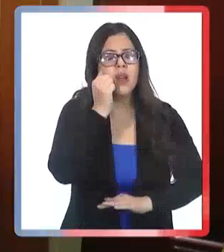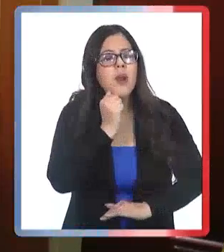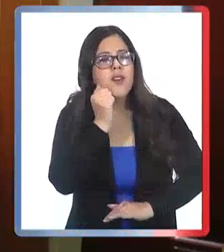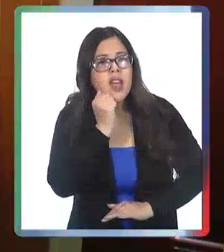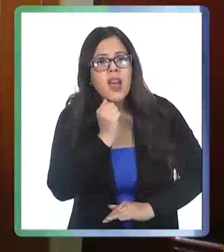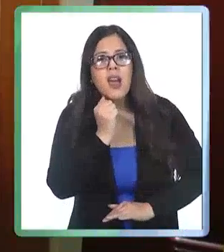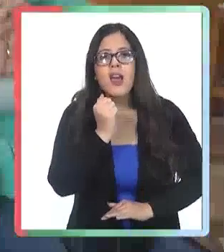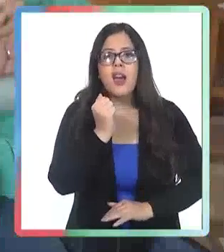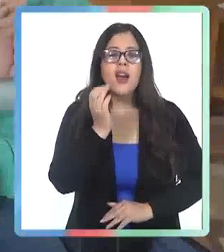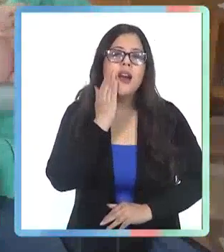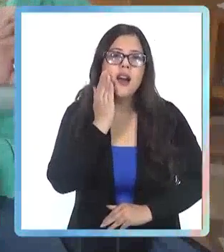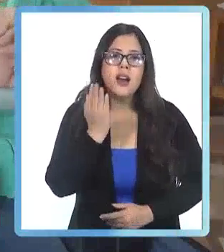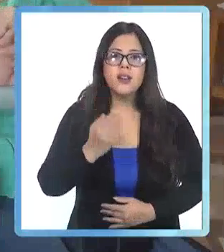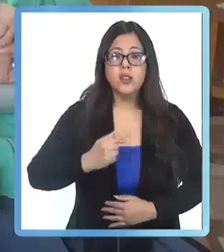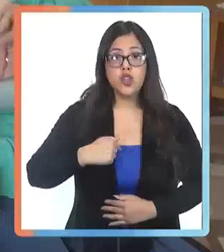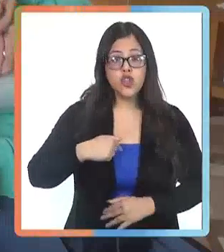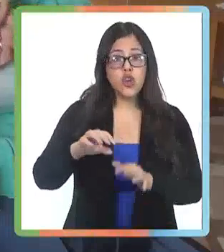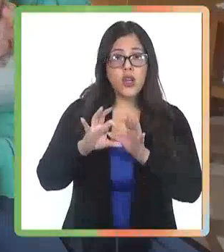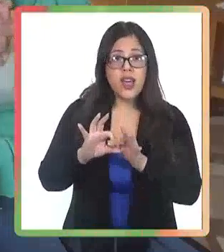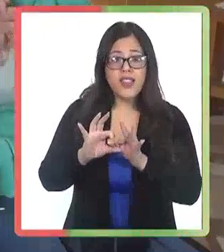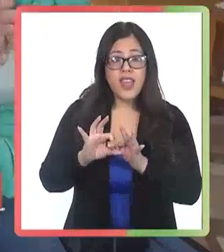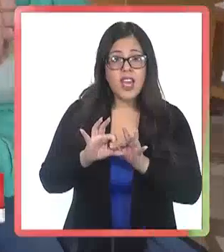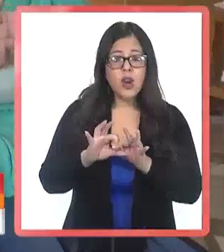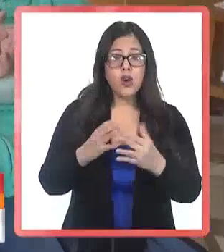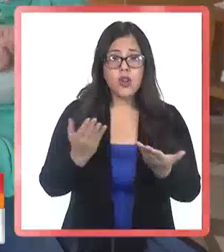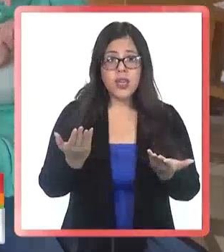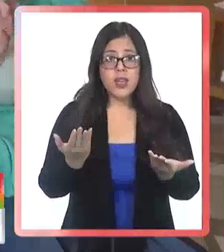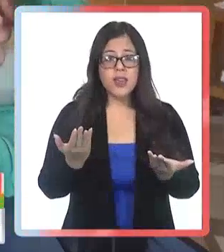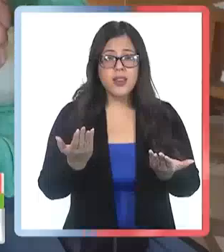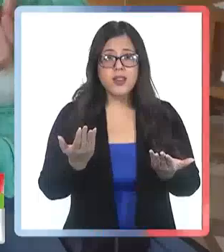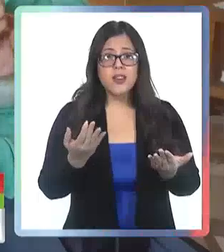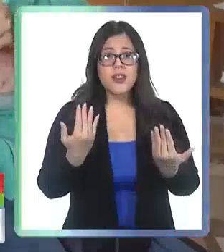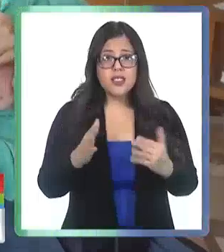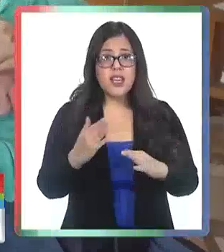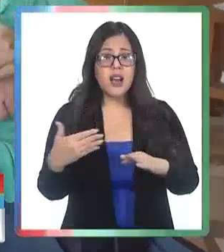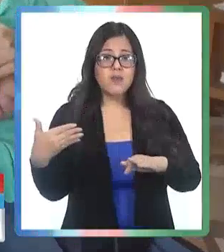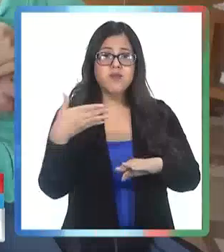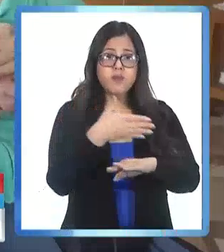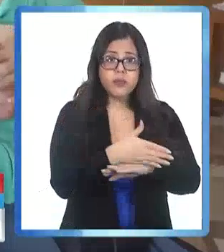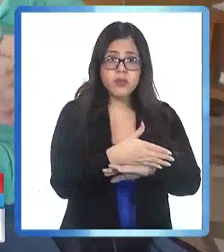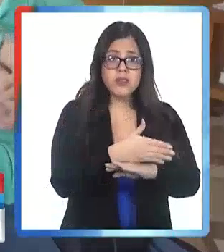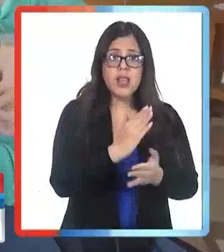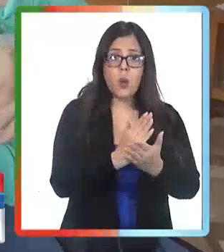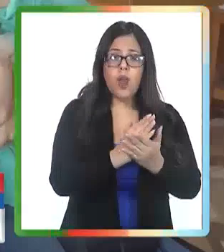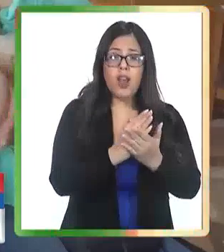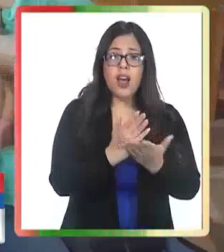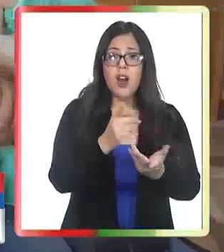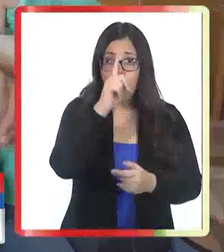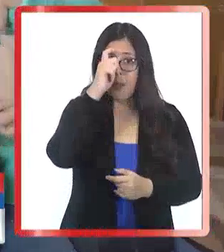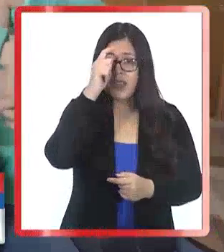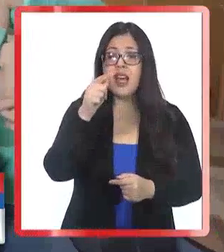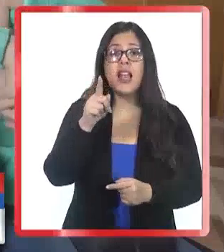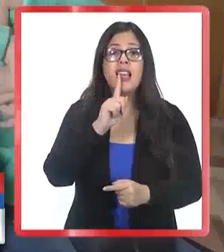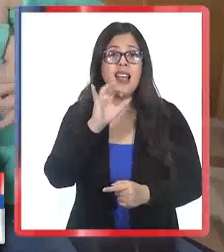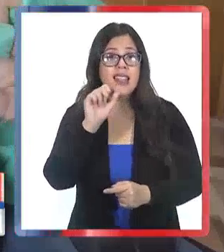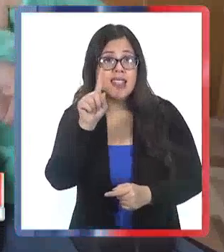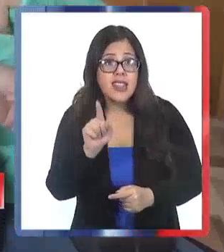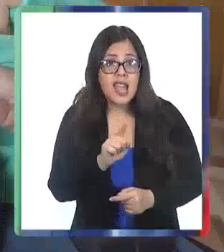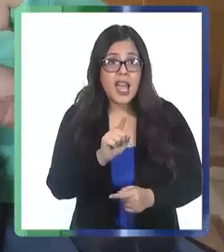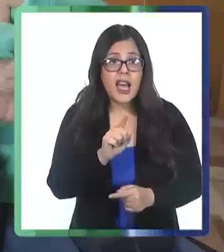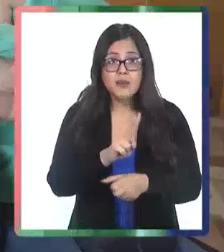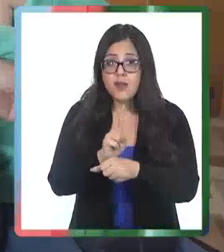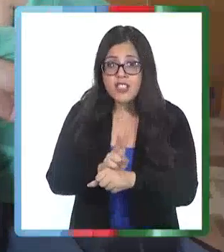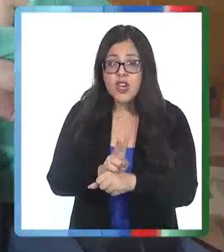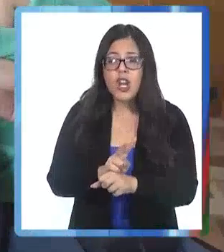su cariño. Yo agradezco que se haya podido llegar la escuela hospitalaria aquí, las tías son súper